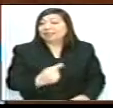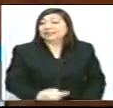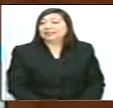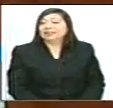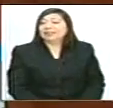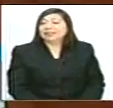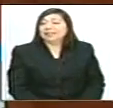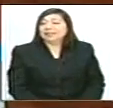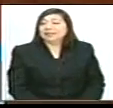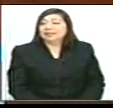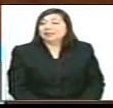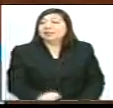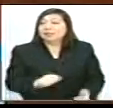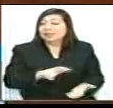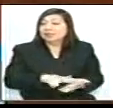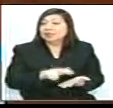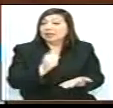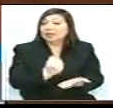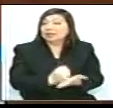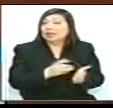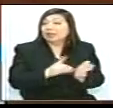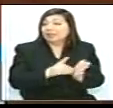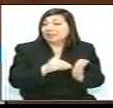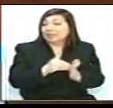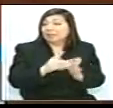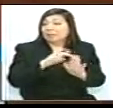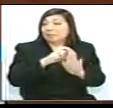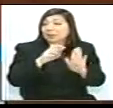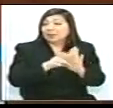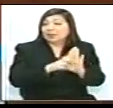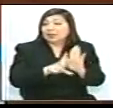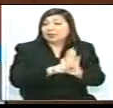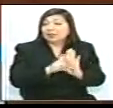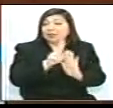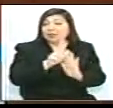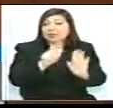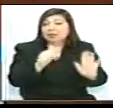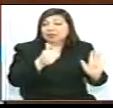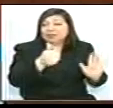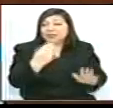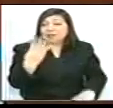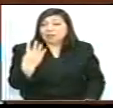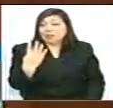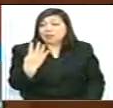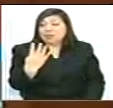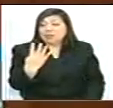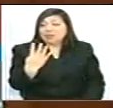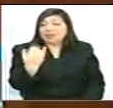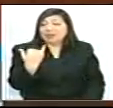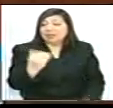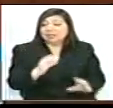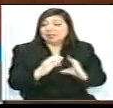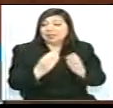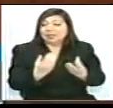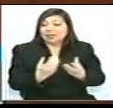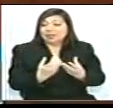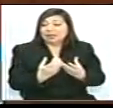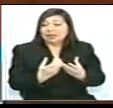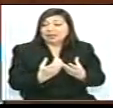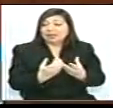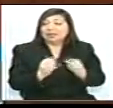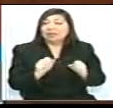textualmente: si se aprueba este dictamen del proyecto de ley 3664, este Congreso